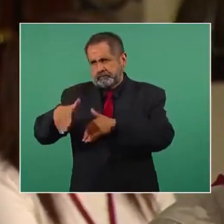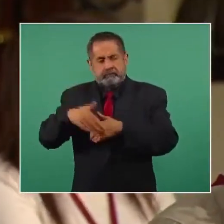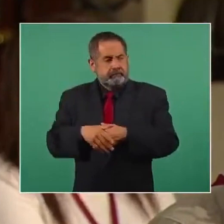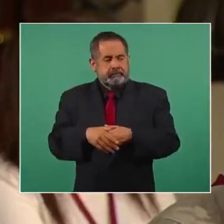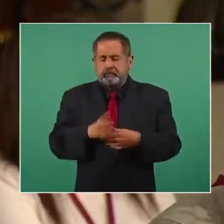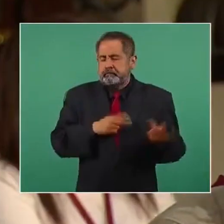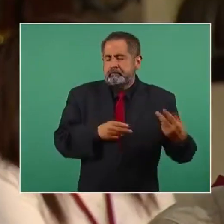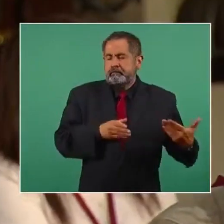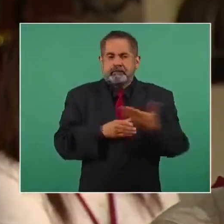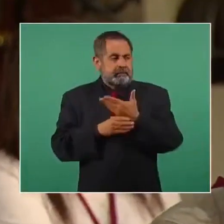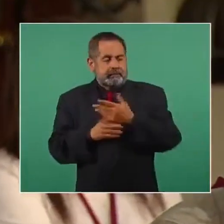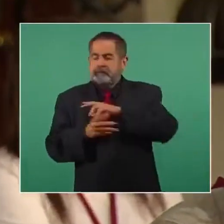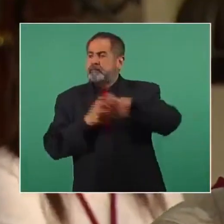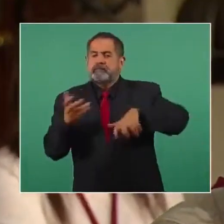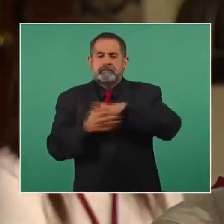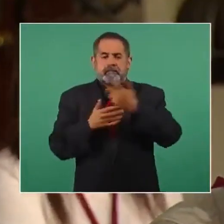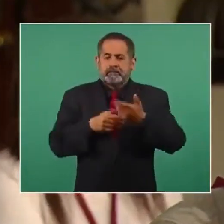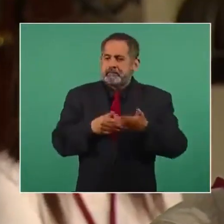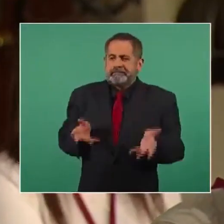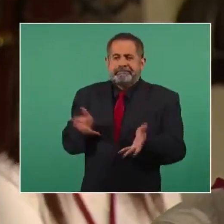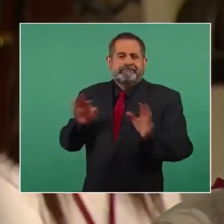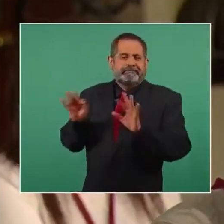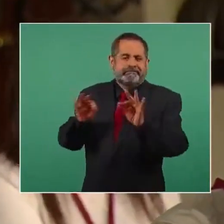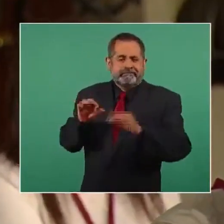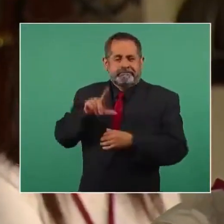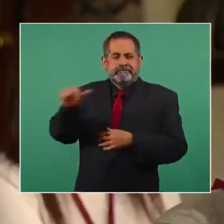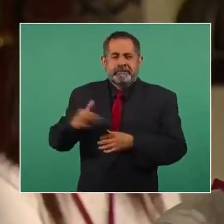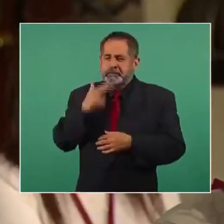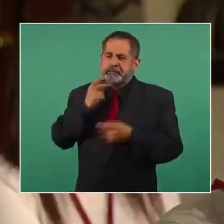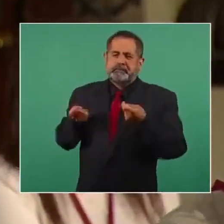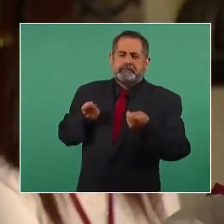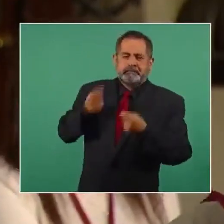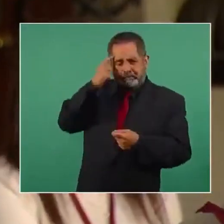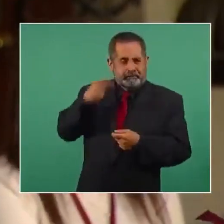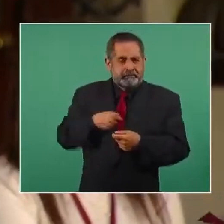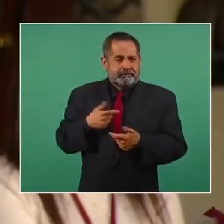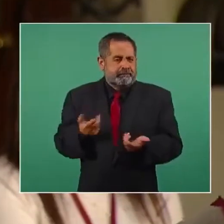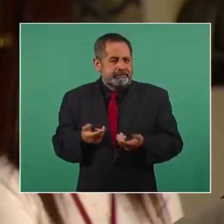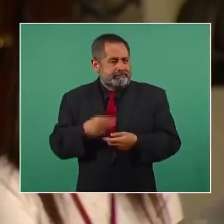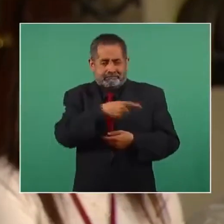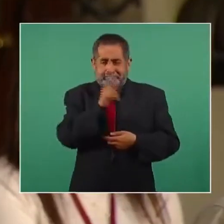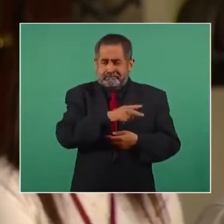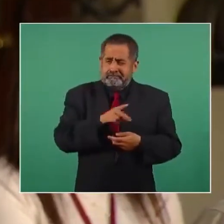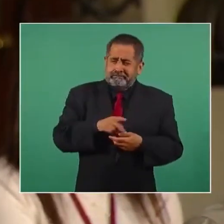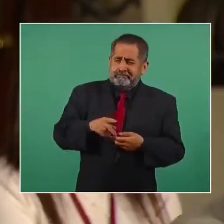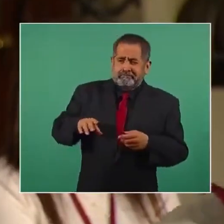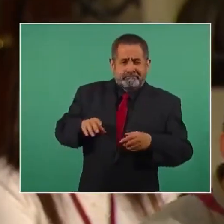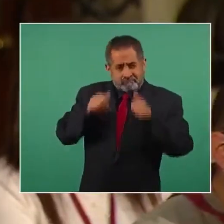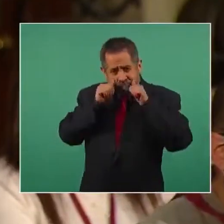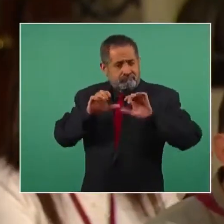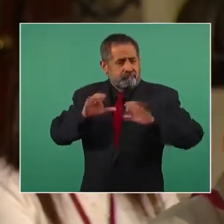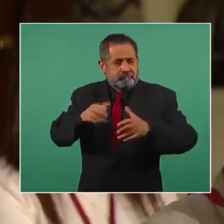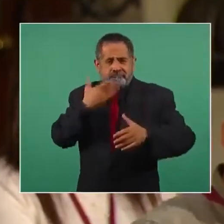legítimas, las calientan, las azuzan para después utilizarlas. En realidad estos temas no les interesan,